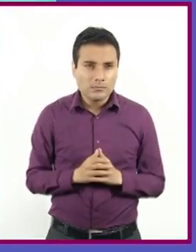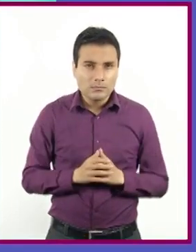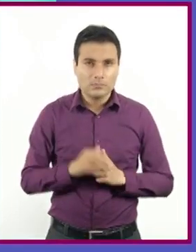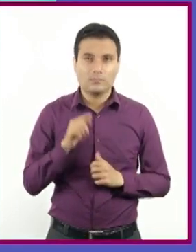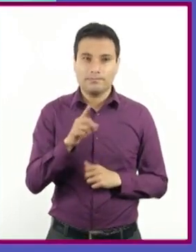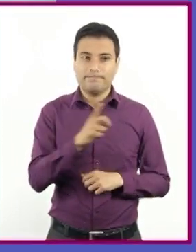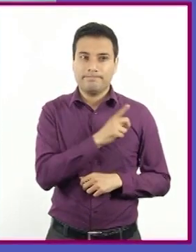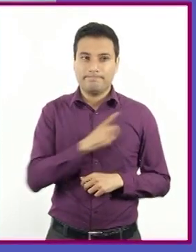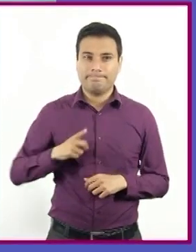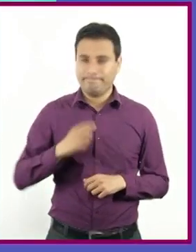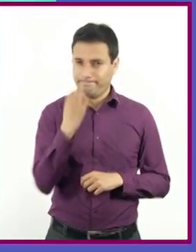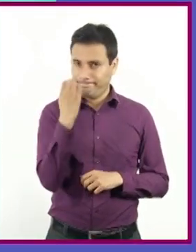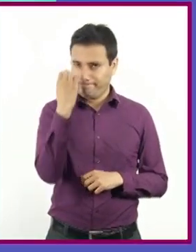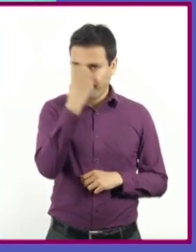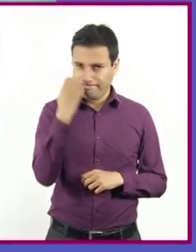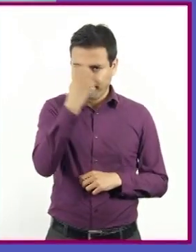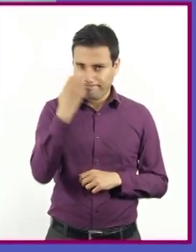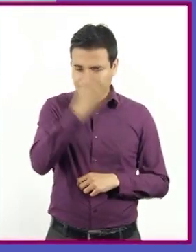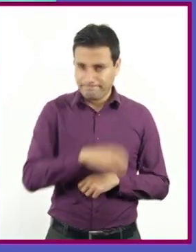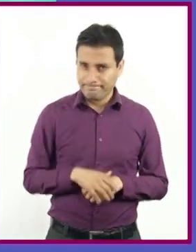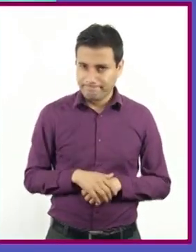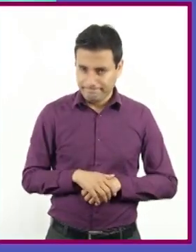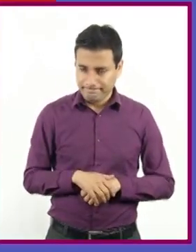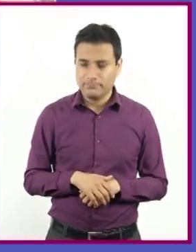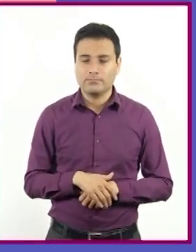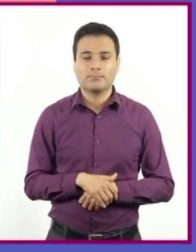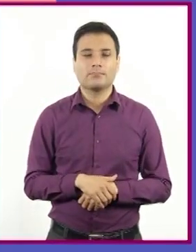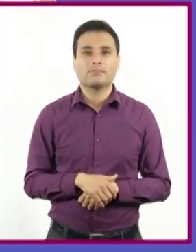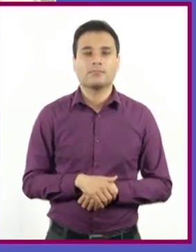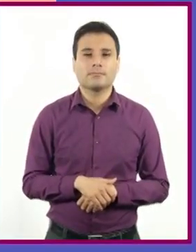de información que aportan las demás oraciones o ideas.